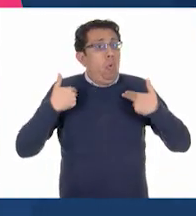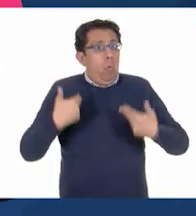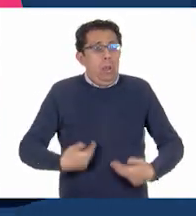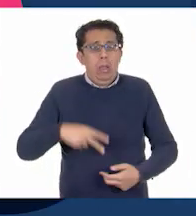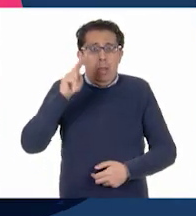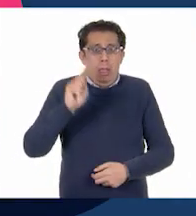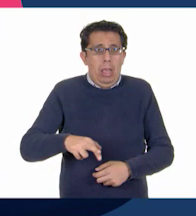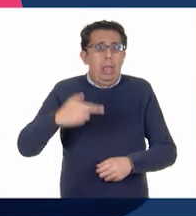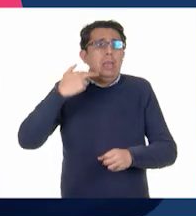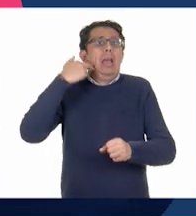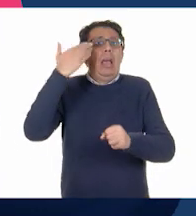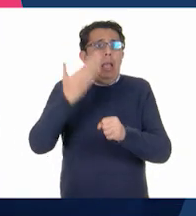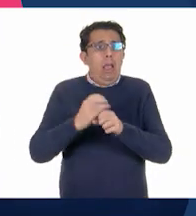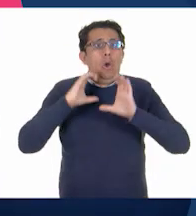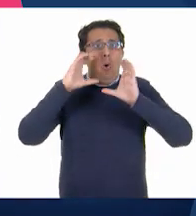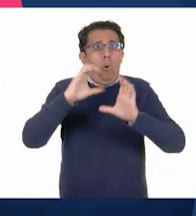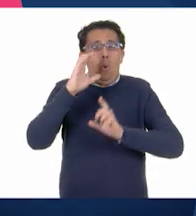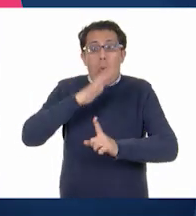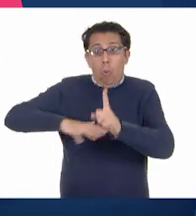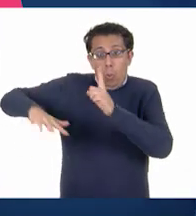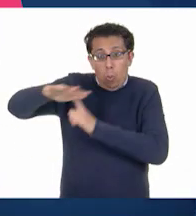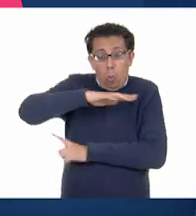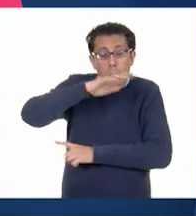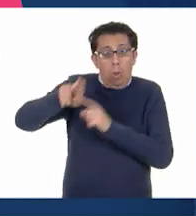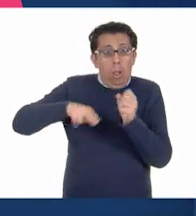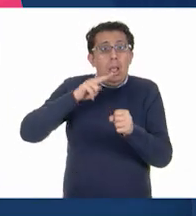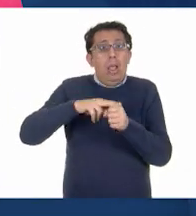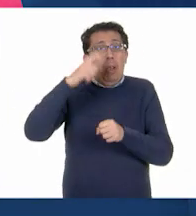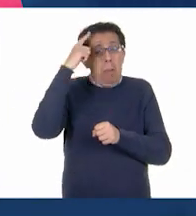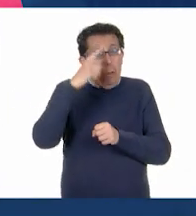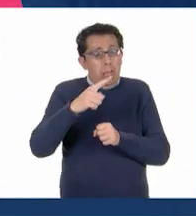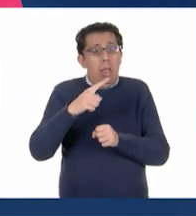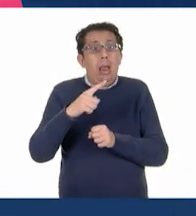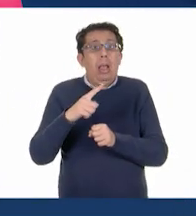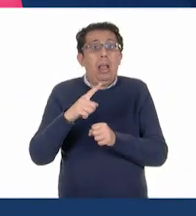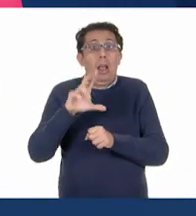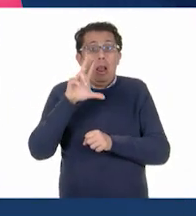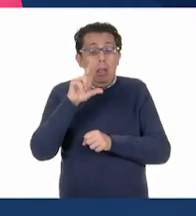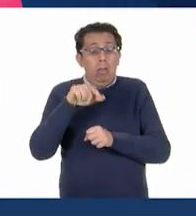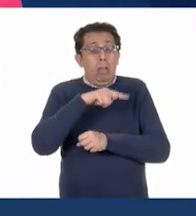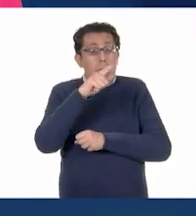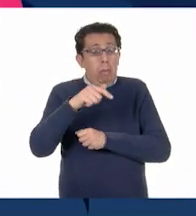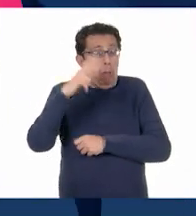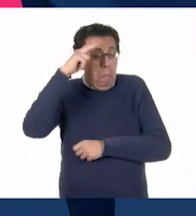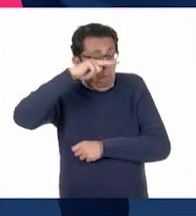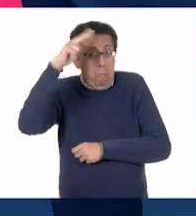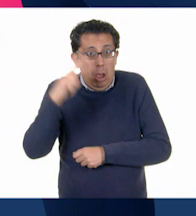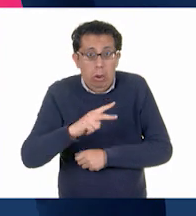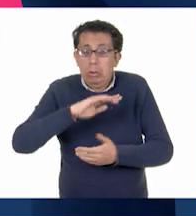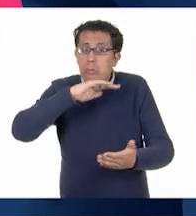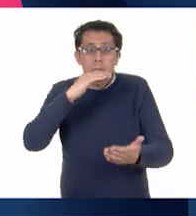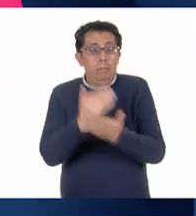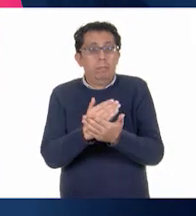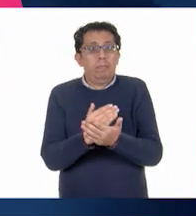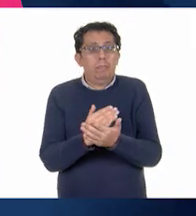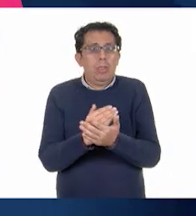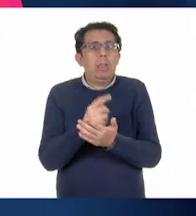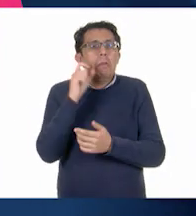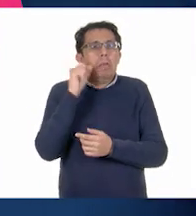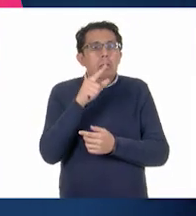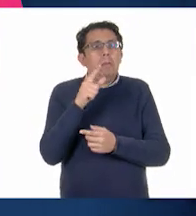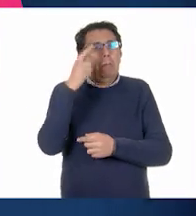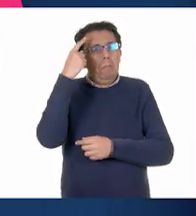de cuidar la naturaleza para evitar que la Tierra sufra daños irreversibles y poder interactuar en armonía con el medio ambiente, ofreciendo